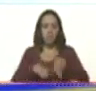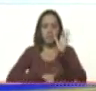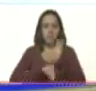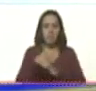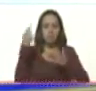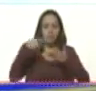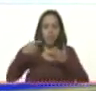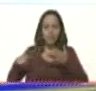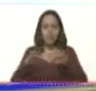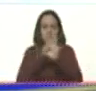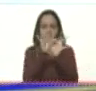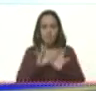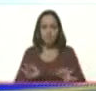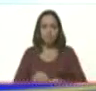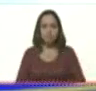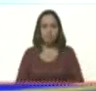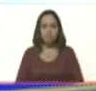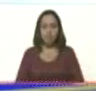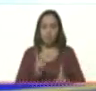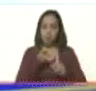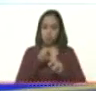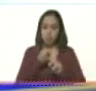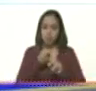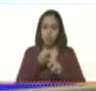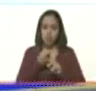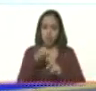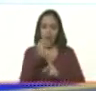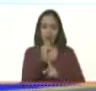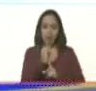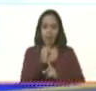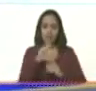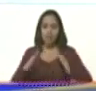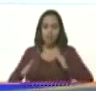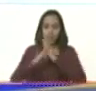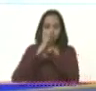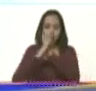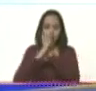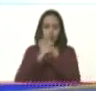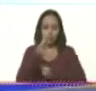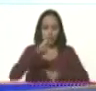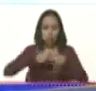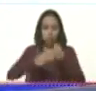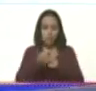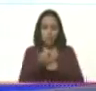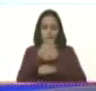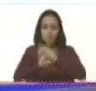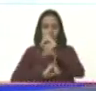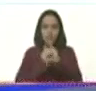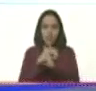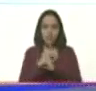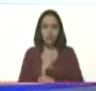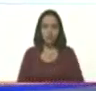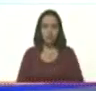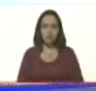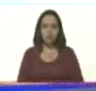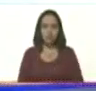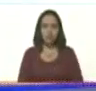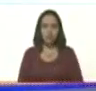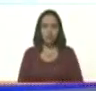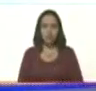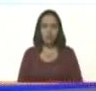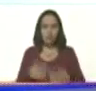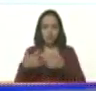múltiples vías, una de ellas el bloqueo financiero y económico internacional, la